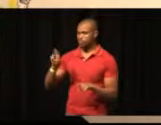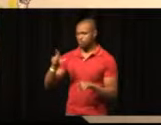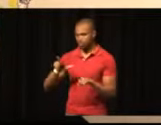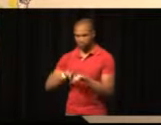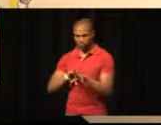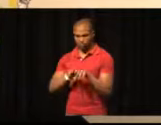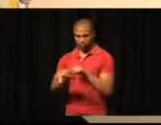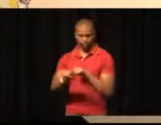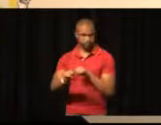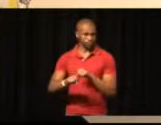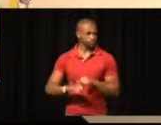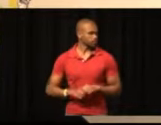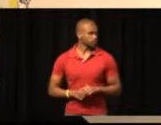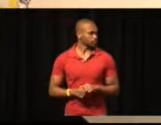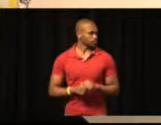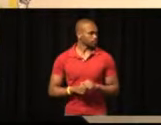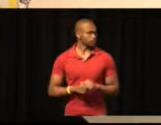deporte?